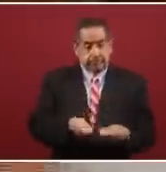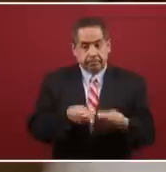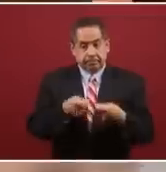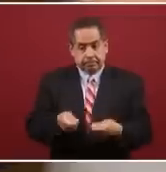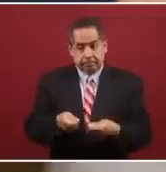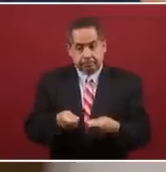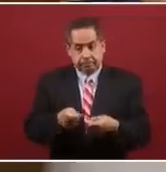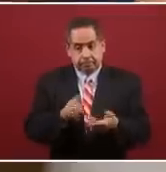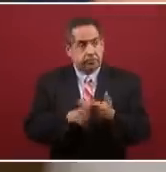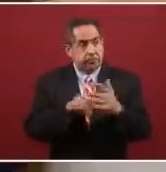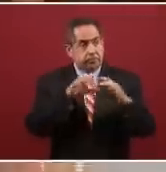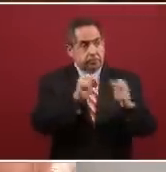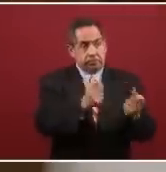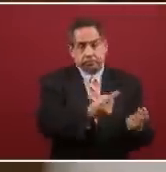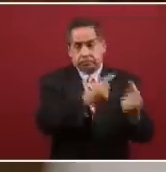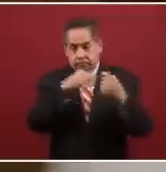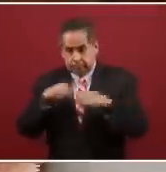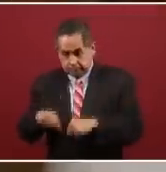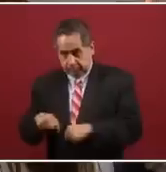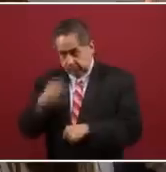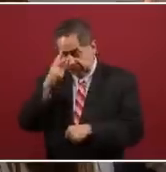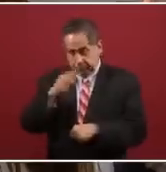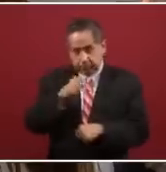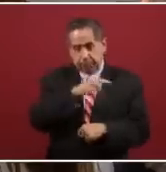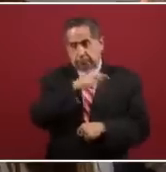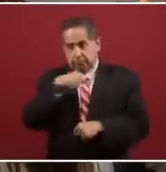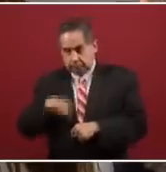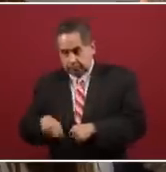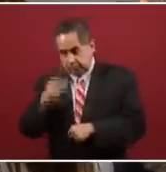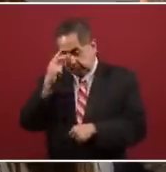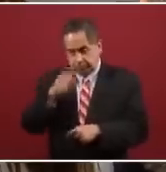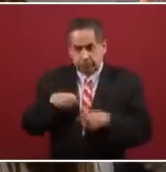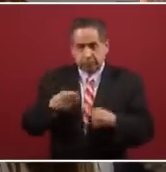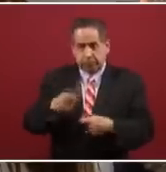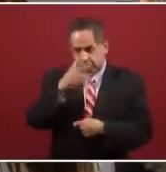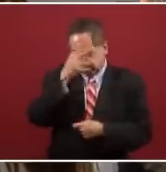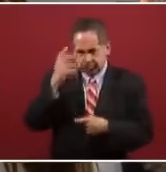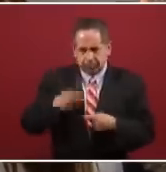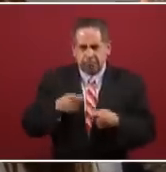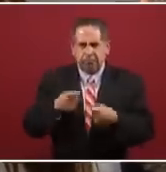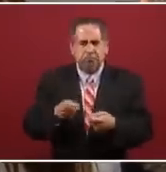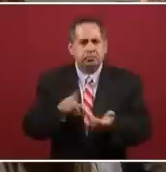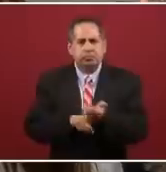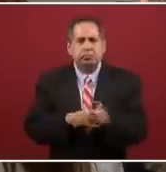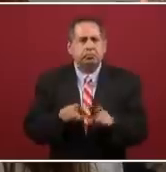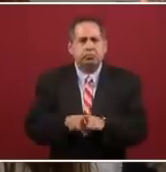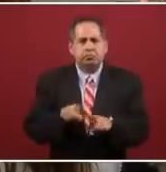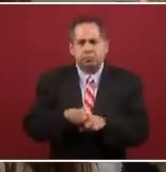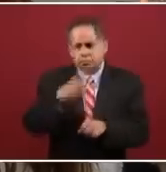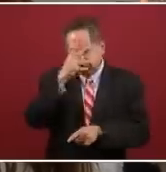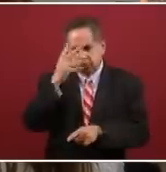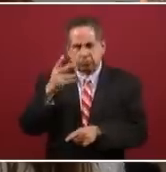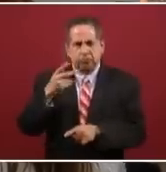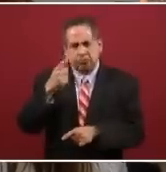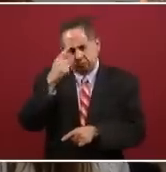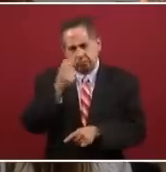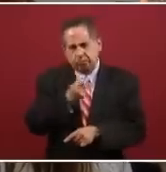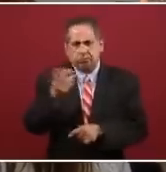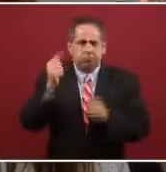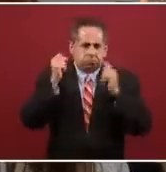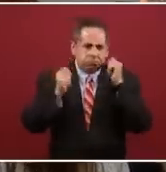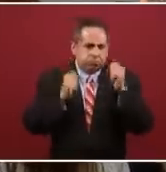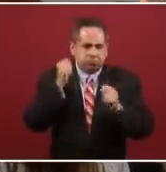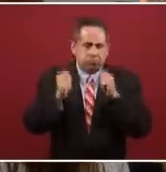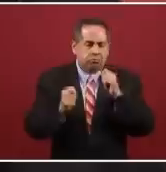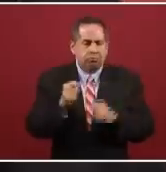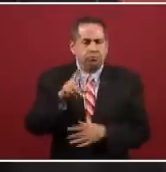cuando los retornan a México, el lado mexicano, son los mismos visas que dan a turistas, no son